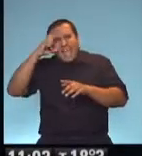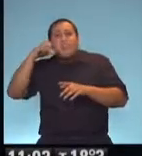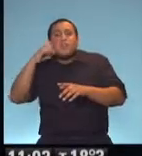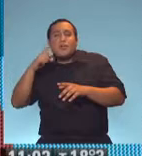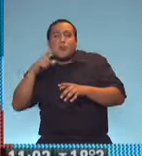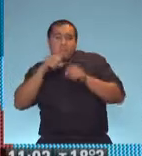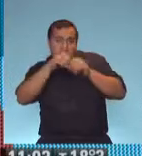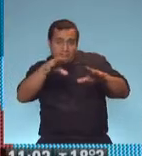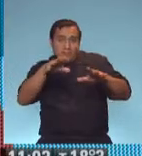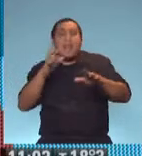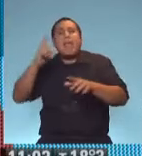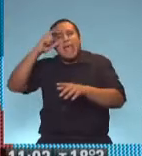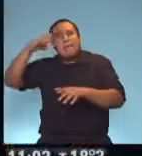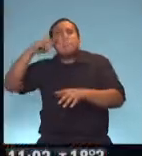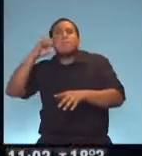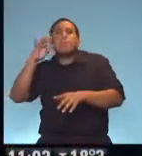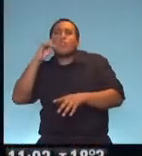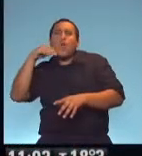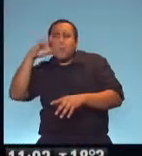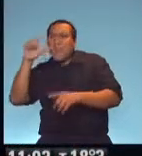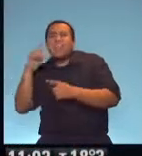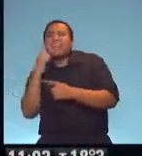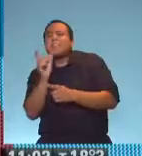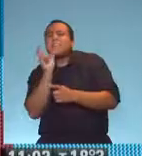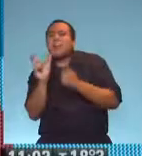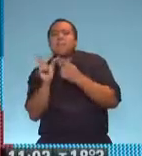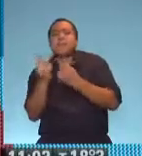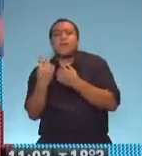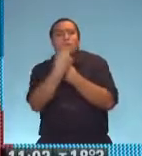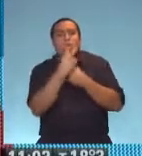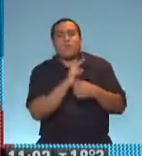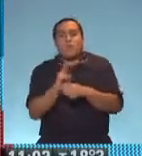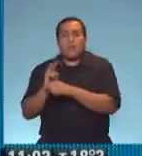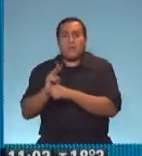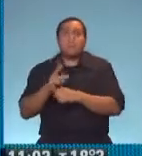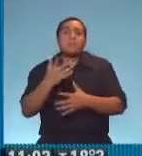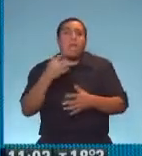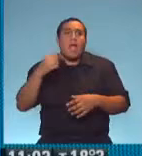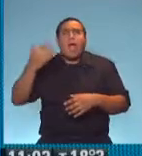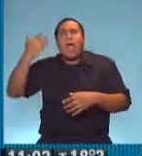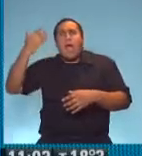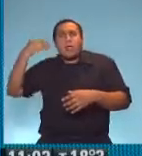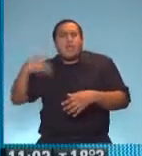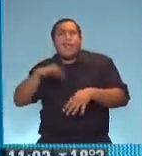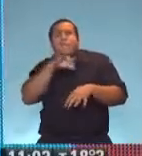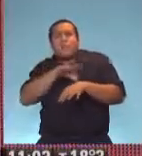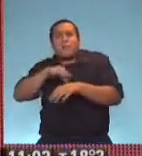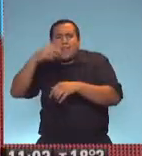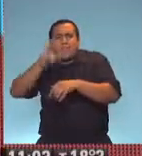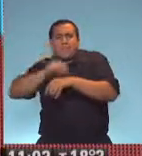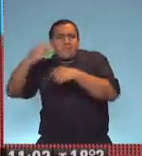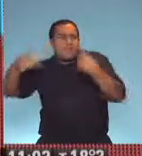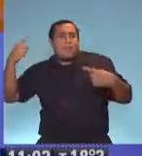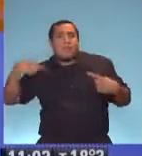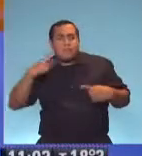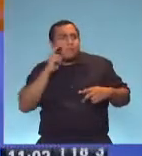cuenta, a lo mejor. Sí. Y ahora es un tema que se puso de moda con el coronavirus. Se puso de moda, pero venimos vigilando enfermedades de hace muchísimos años. Por suerte.